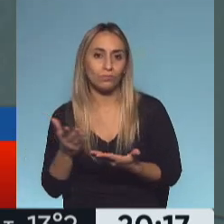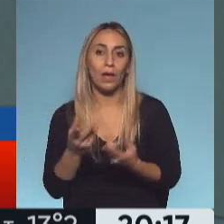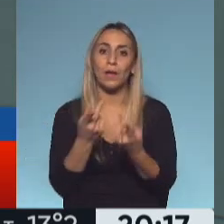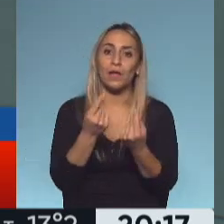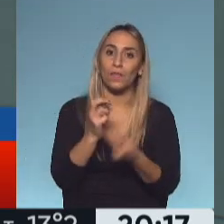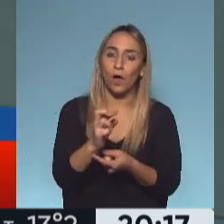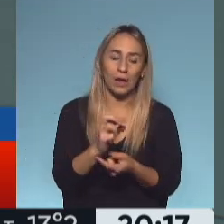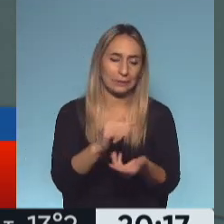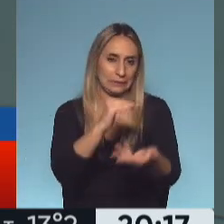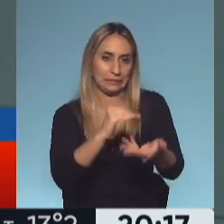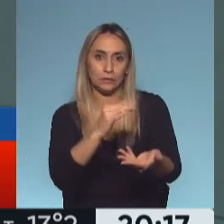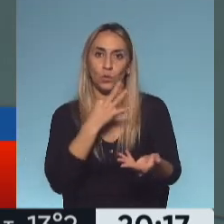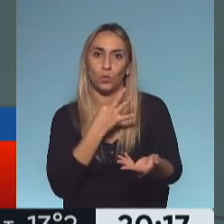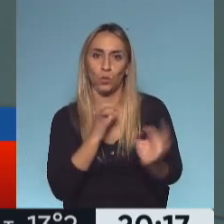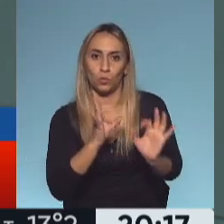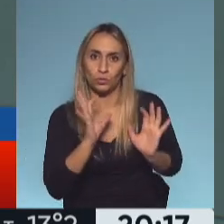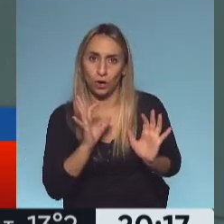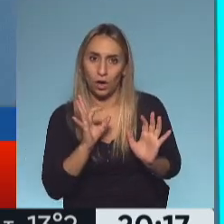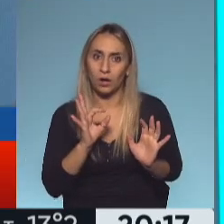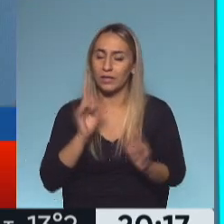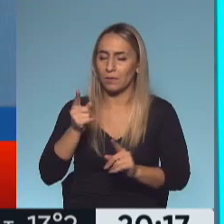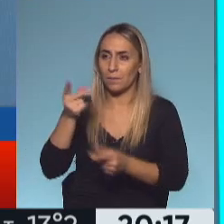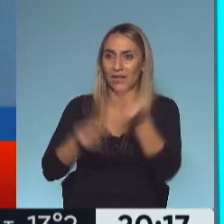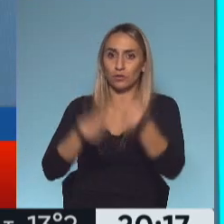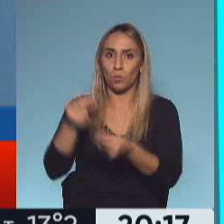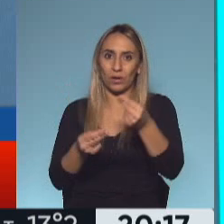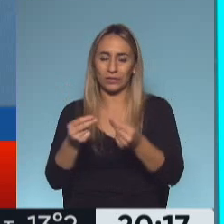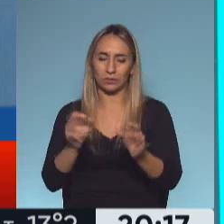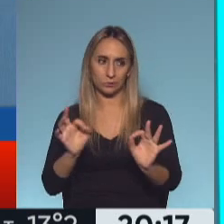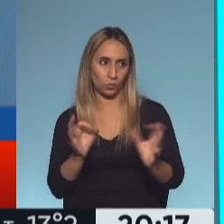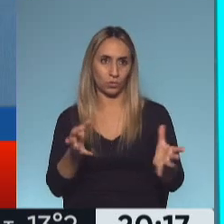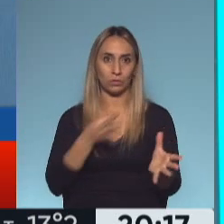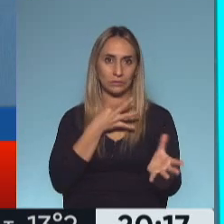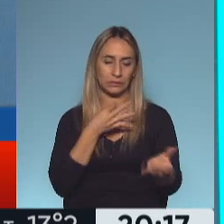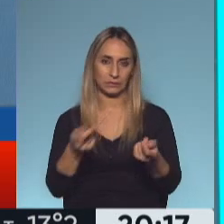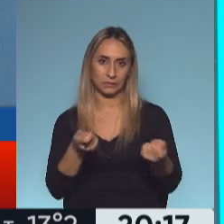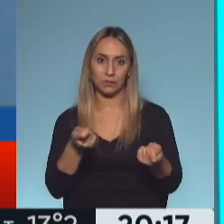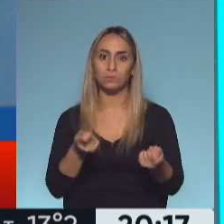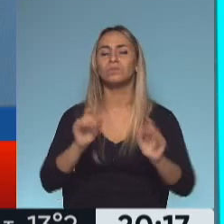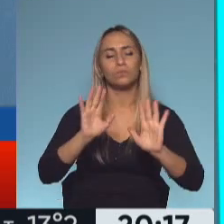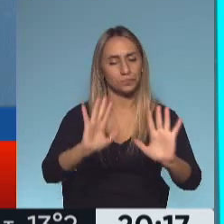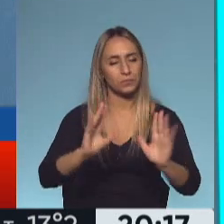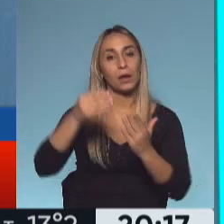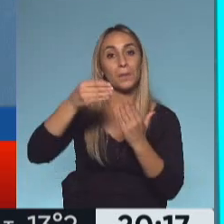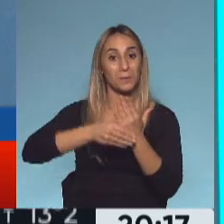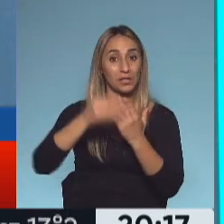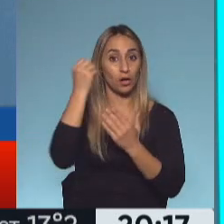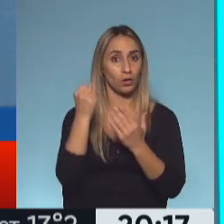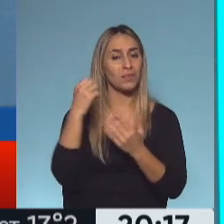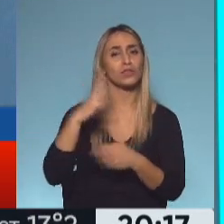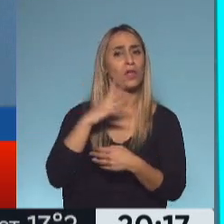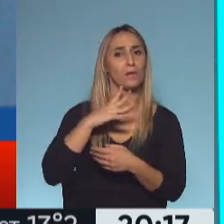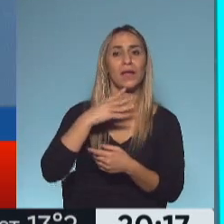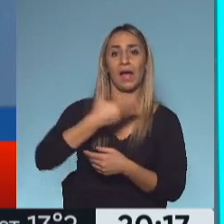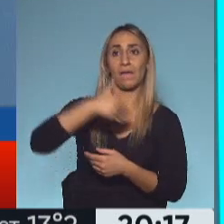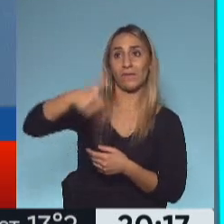un presupuesto también para seguir? A ver, para ser bien claros, el ministro de Economía está negociando con el Fondo Monetario